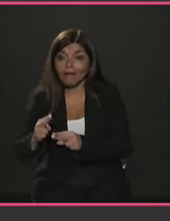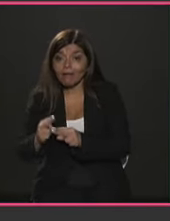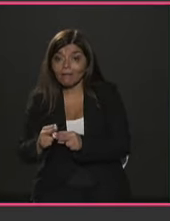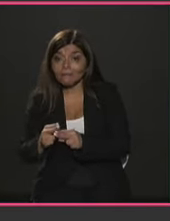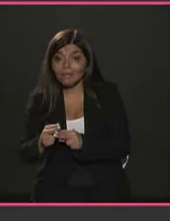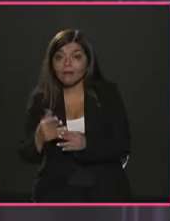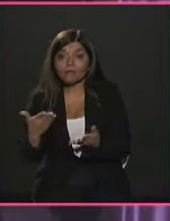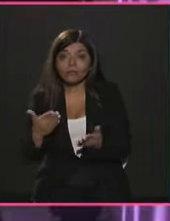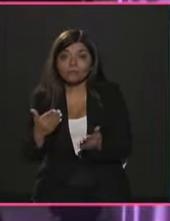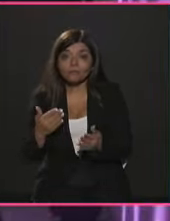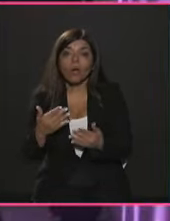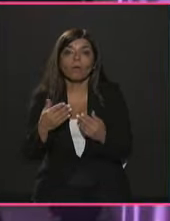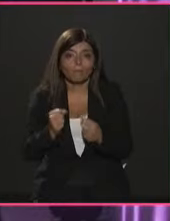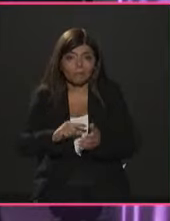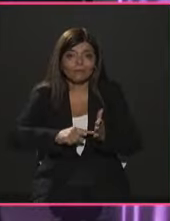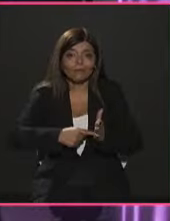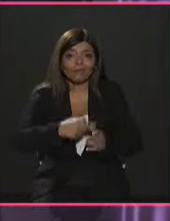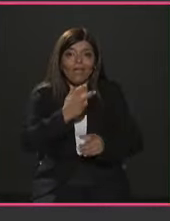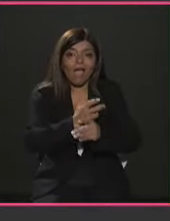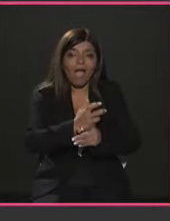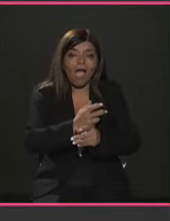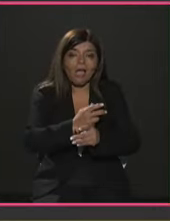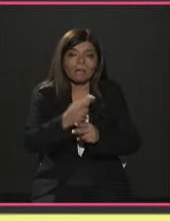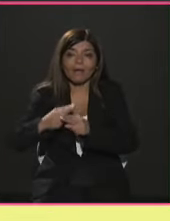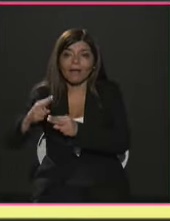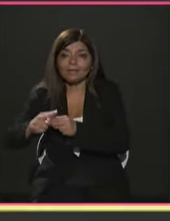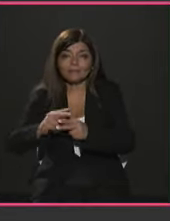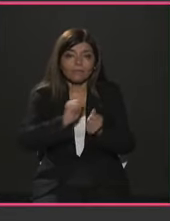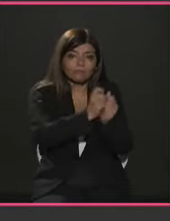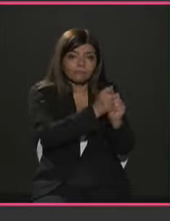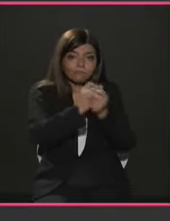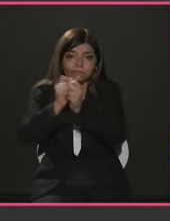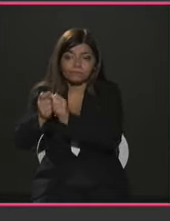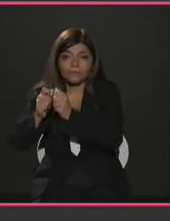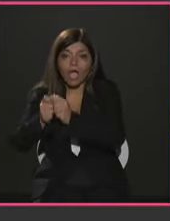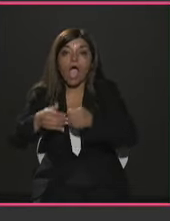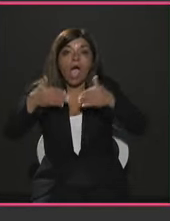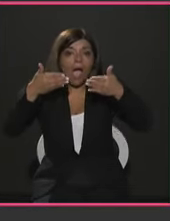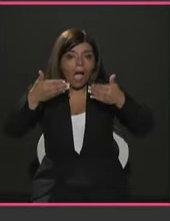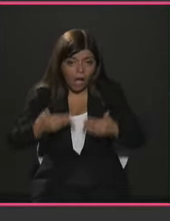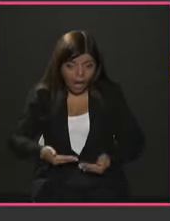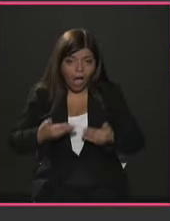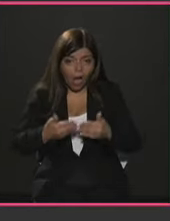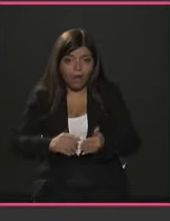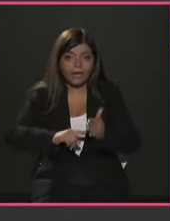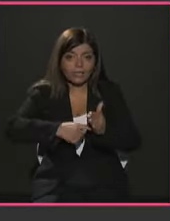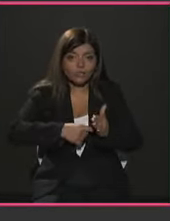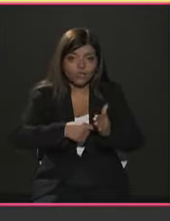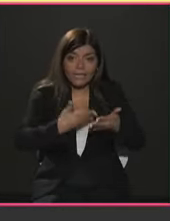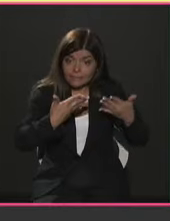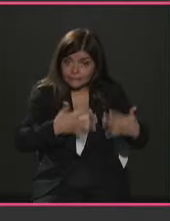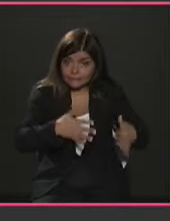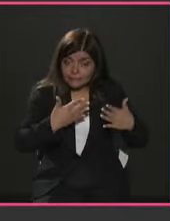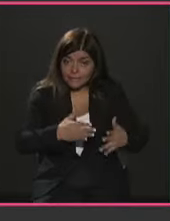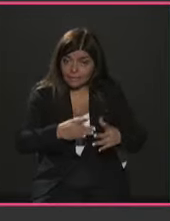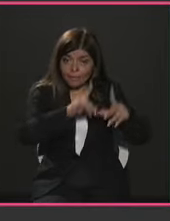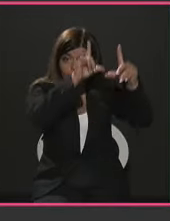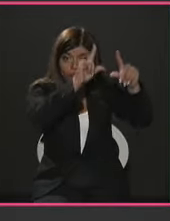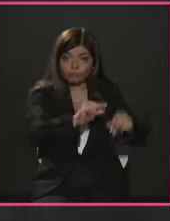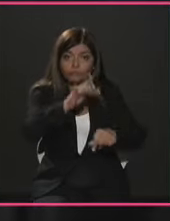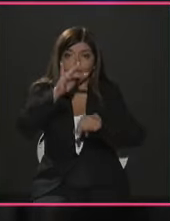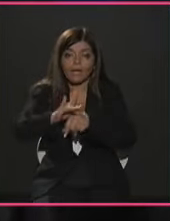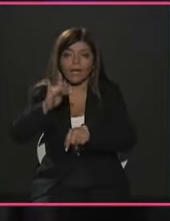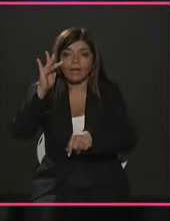para reducirlo tenemos la tecnología para realizarlo tenemos la tecnología hoy para poder reducir el calentamiento del